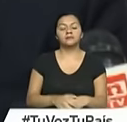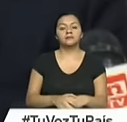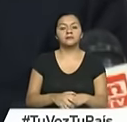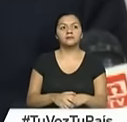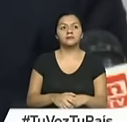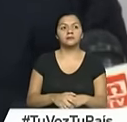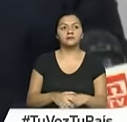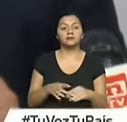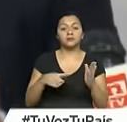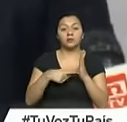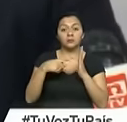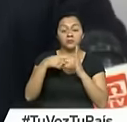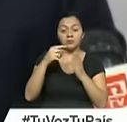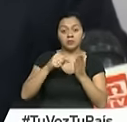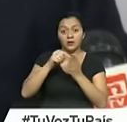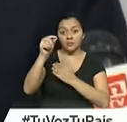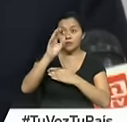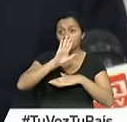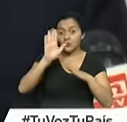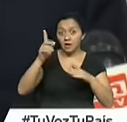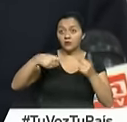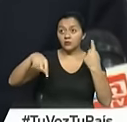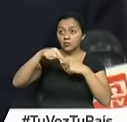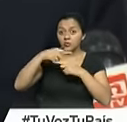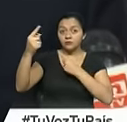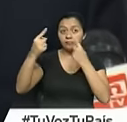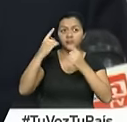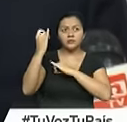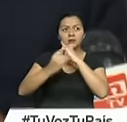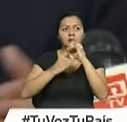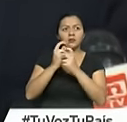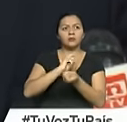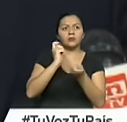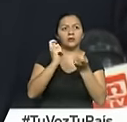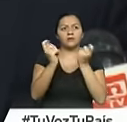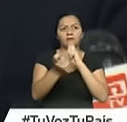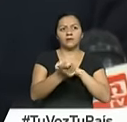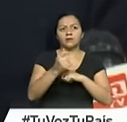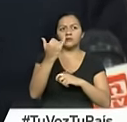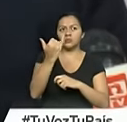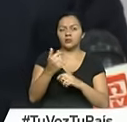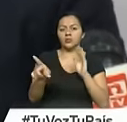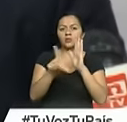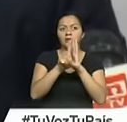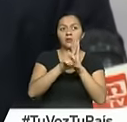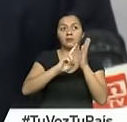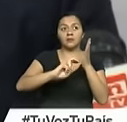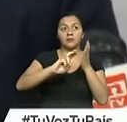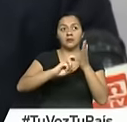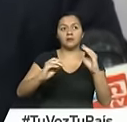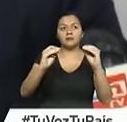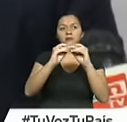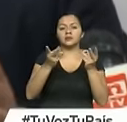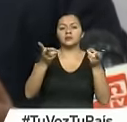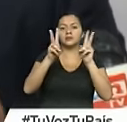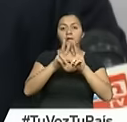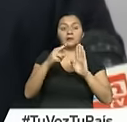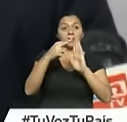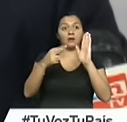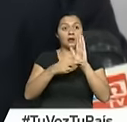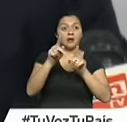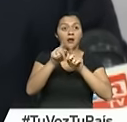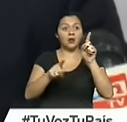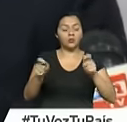incentivos tributarios que se aprobaron, de ciertas modificaciones que hemos hecho en su momento, tanto la ley de minería como a los reglamentos,